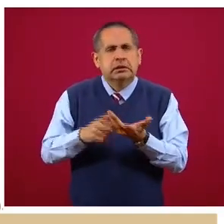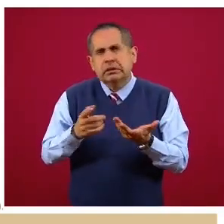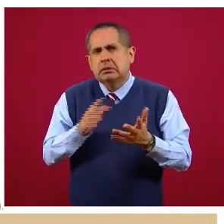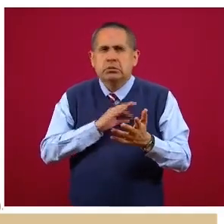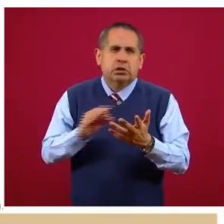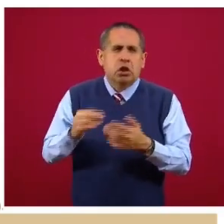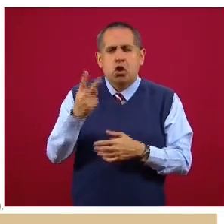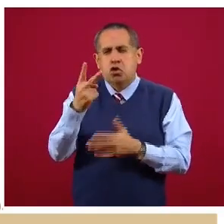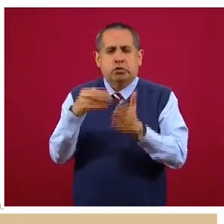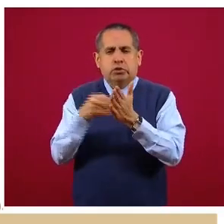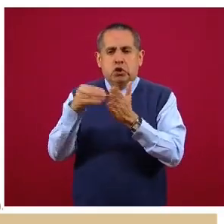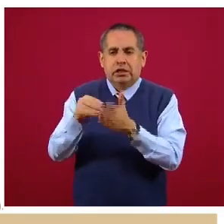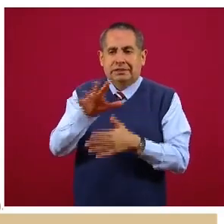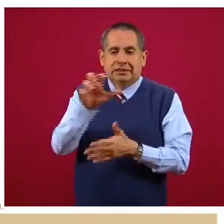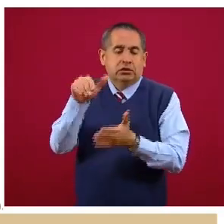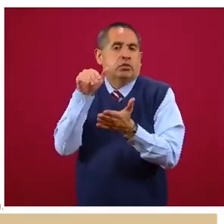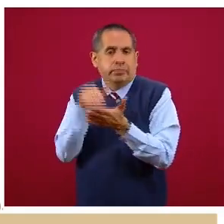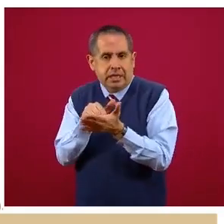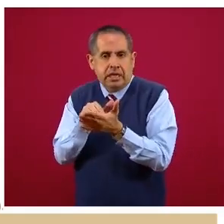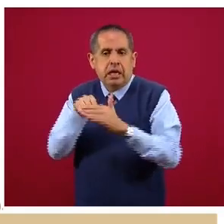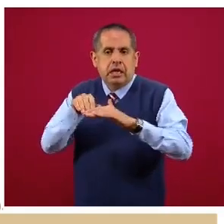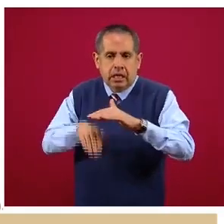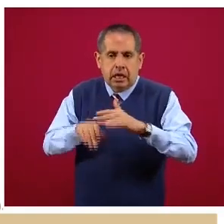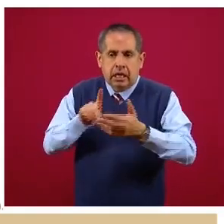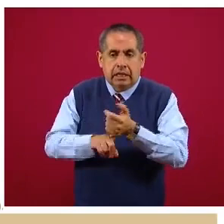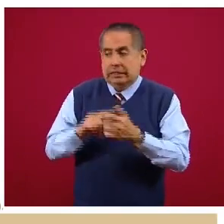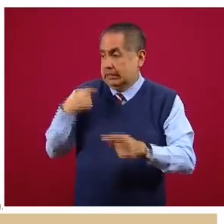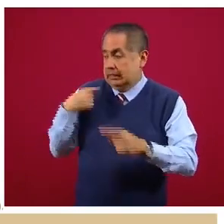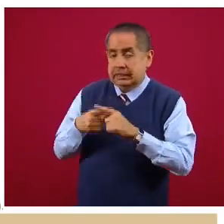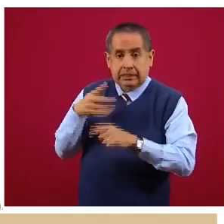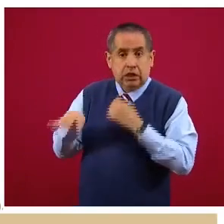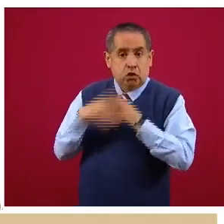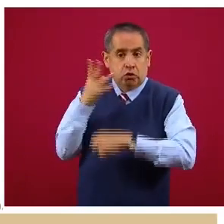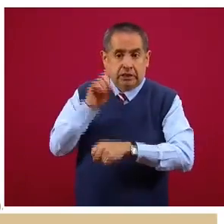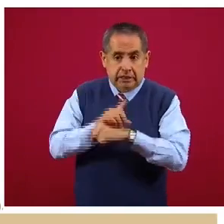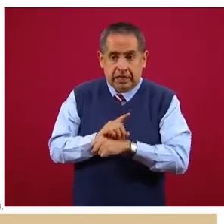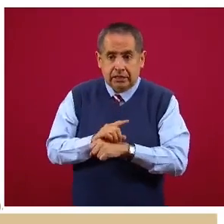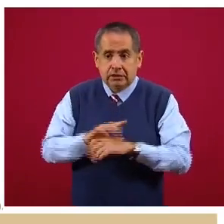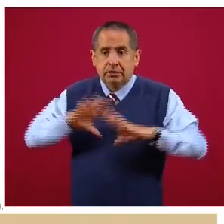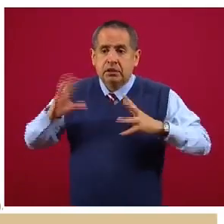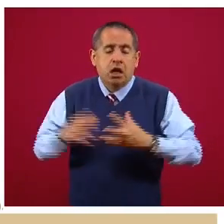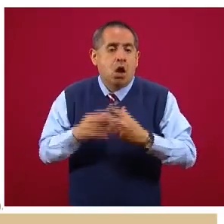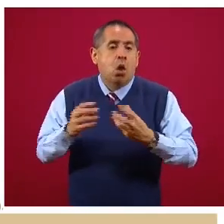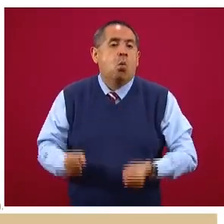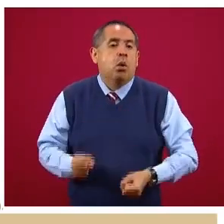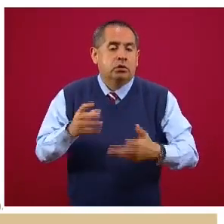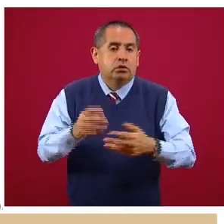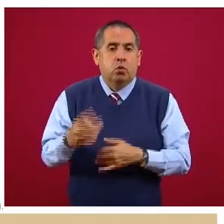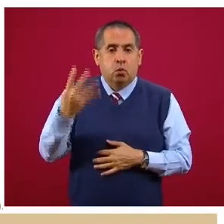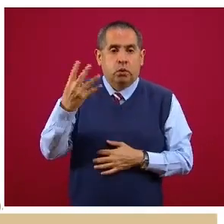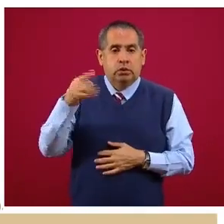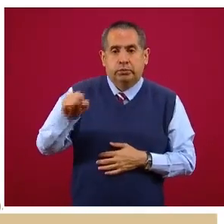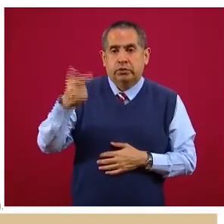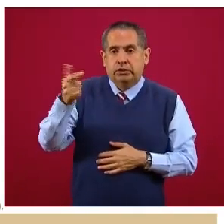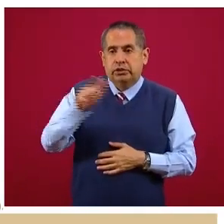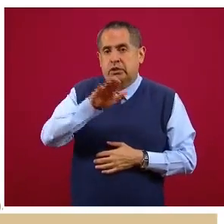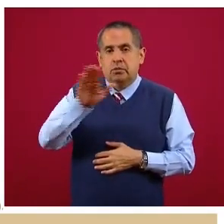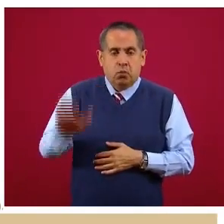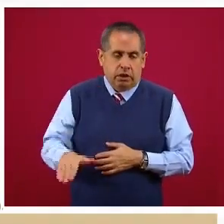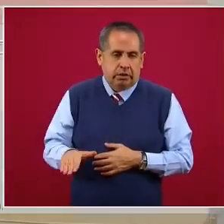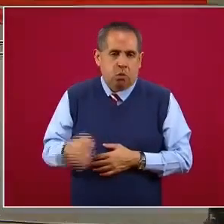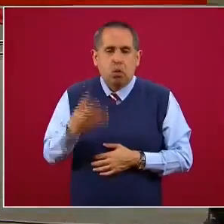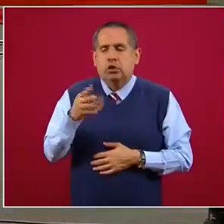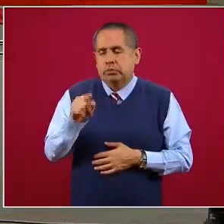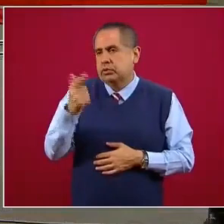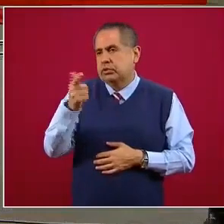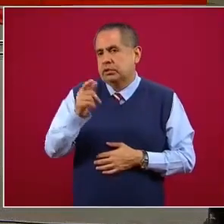de 2.500.000, lo han tenido en los últimos 14 días y la tasa global de letalidad es 4.7%. La